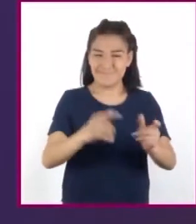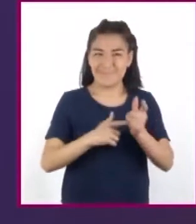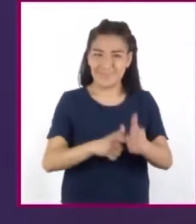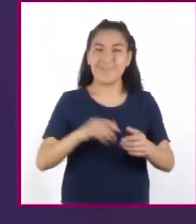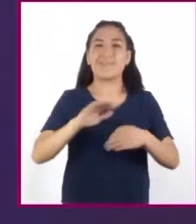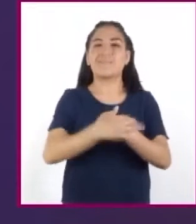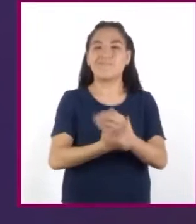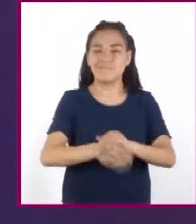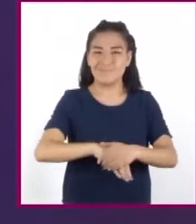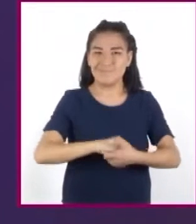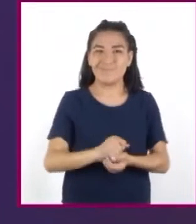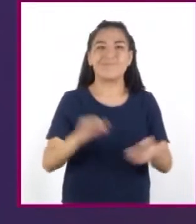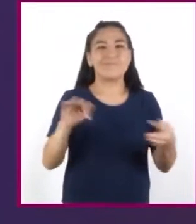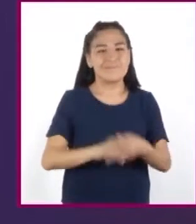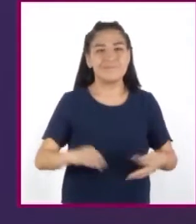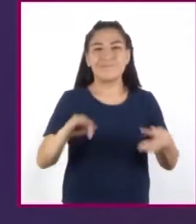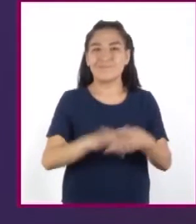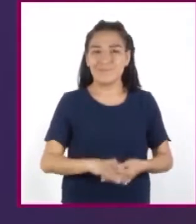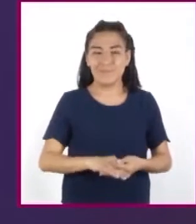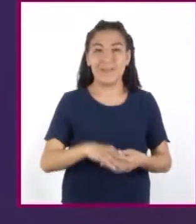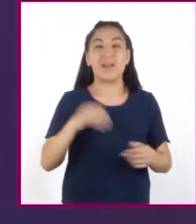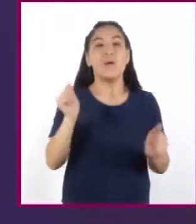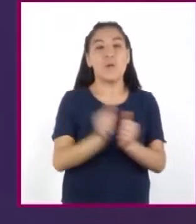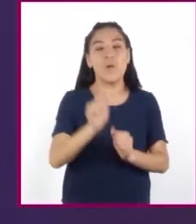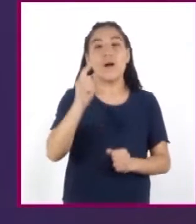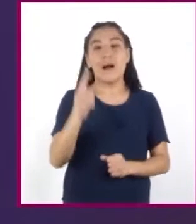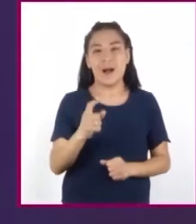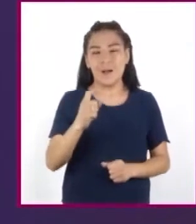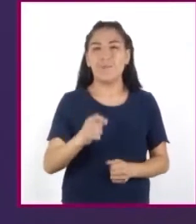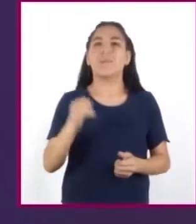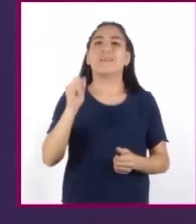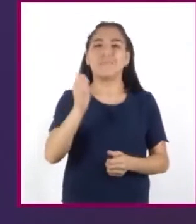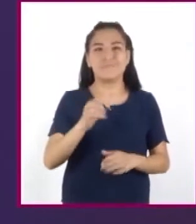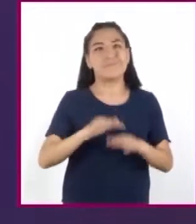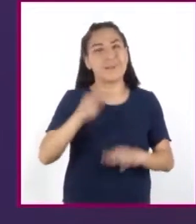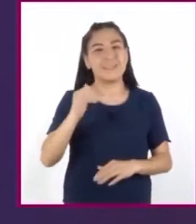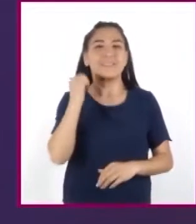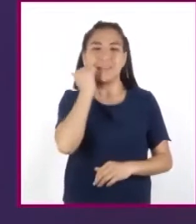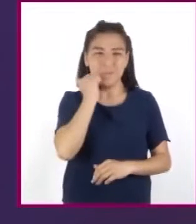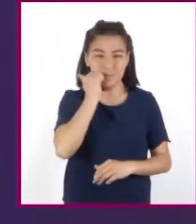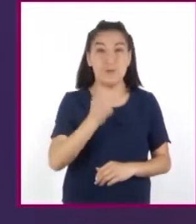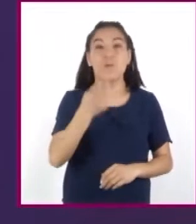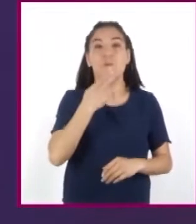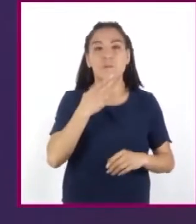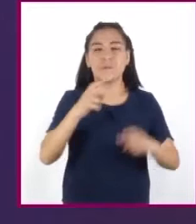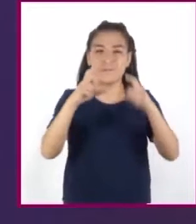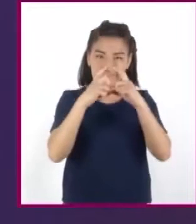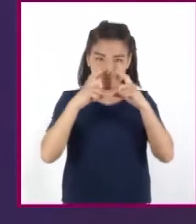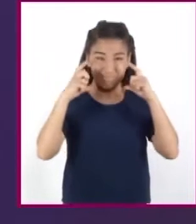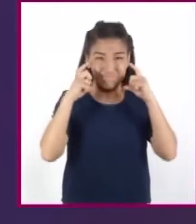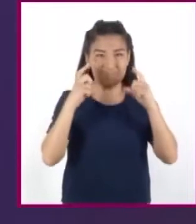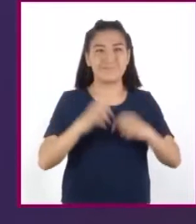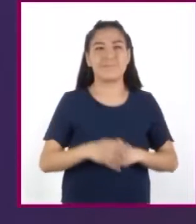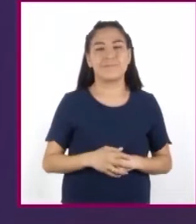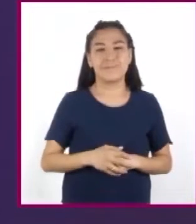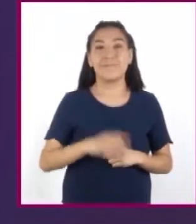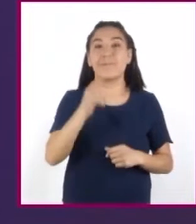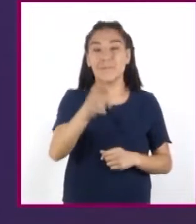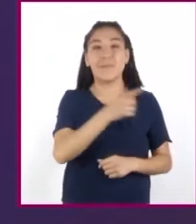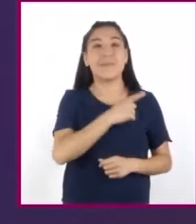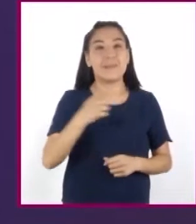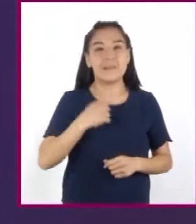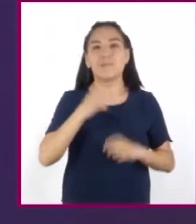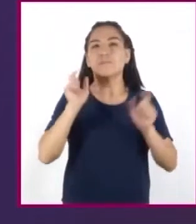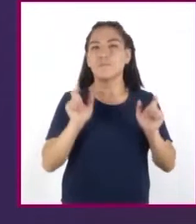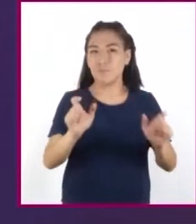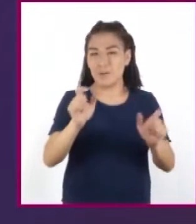lavándonos frecuentemente nuestras manos con agua y abundante jabón, usando el cubrebocas adecuadamente, de forma que